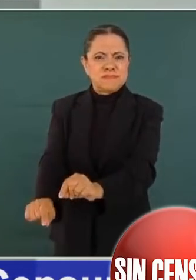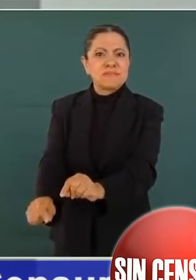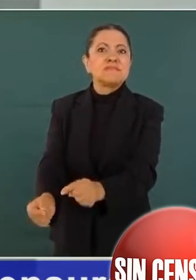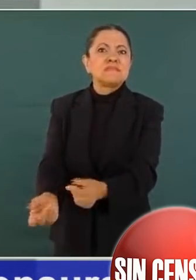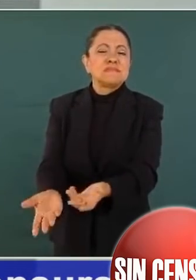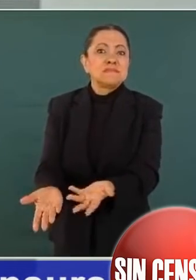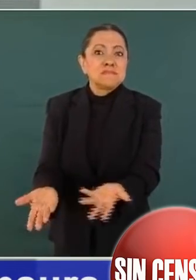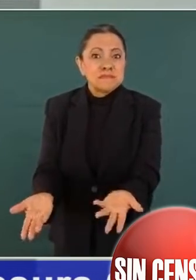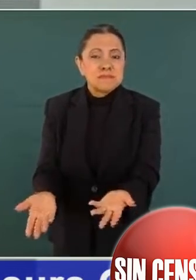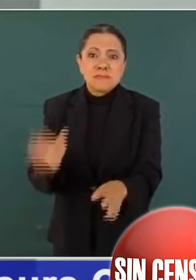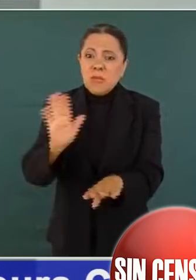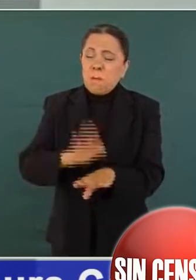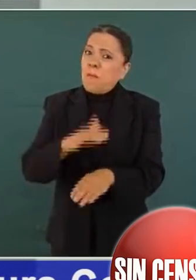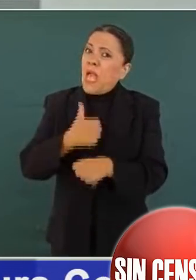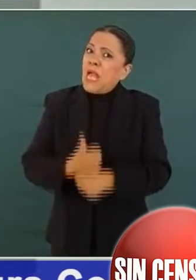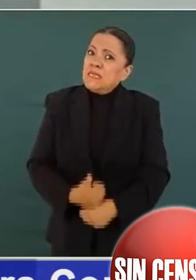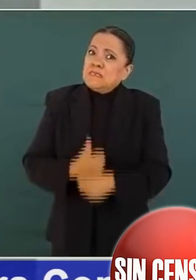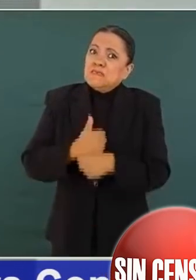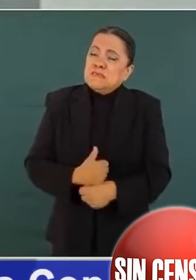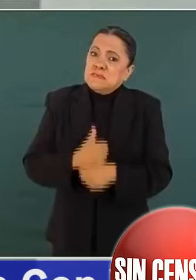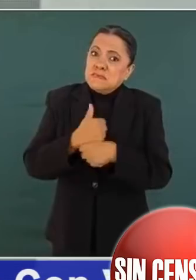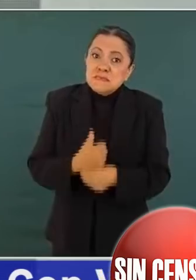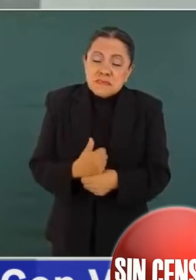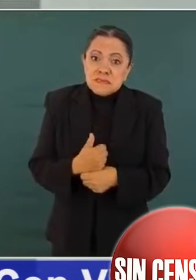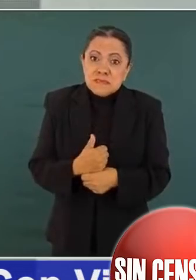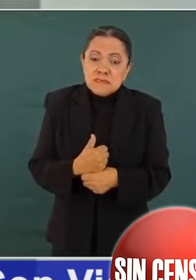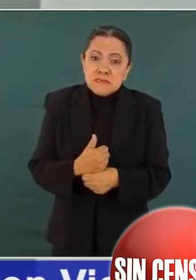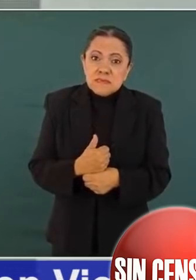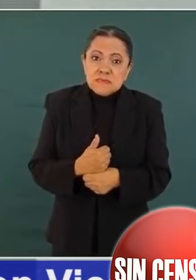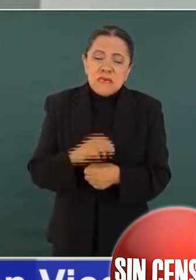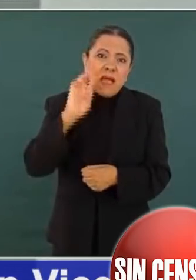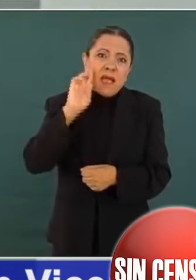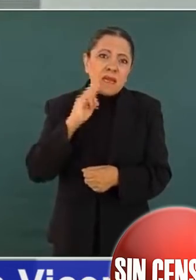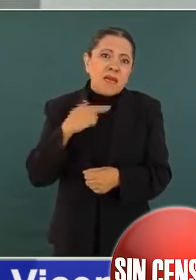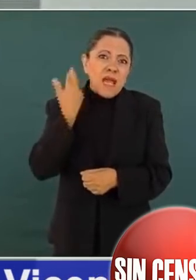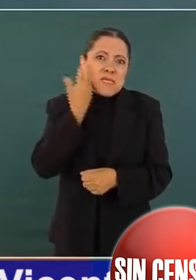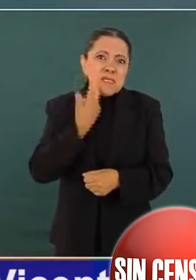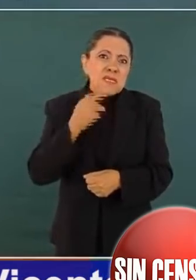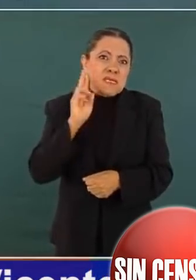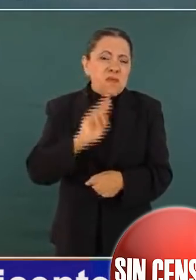los que han padecido más el racismo